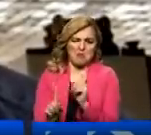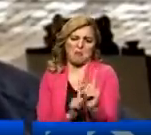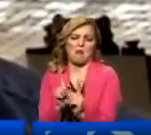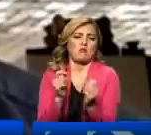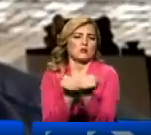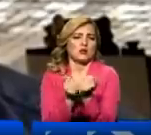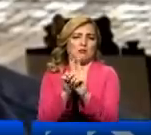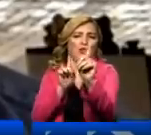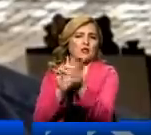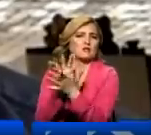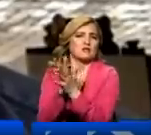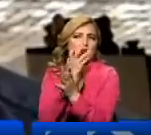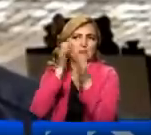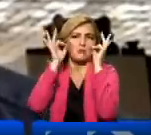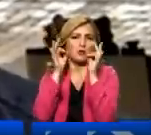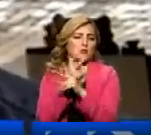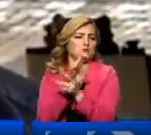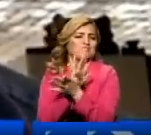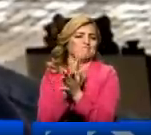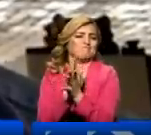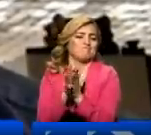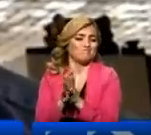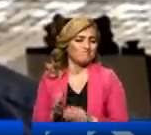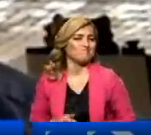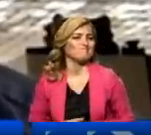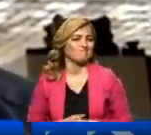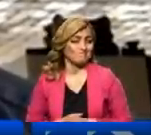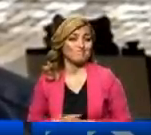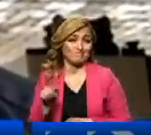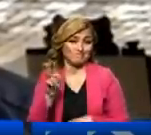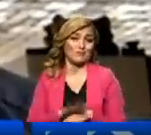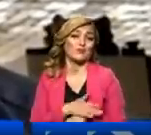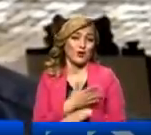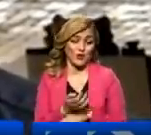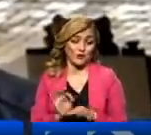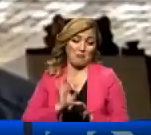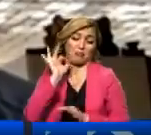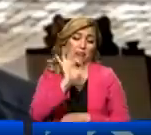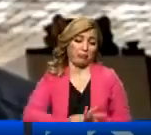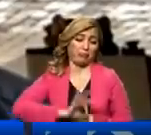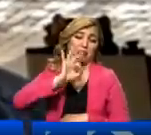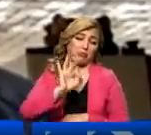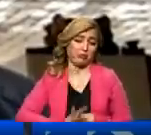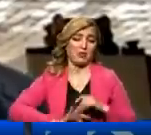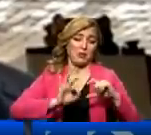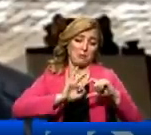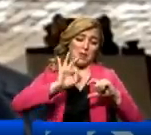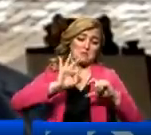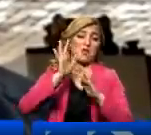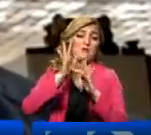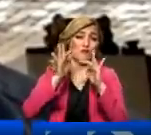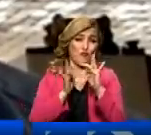que estamos viviendo en la ciudad de Quito. Por lo tanto, es previsible que en este mes de